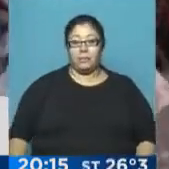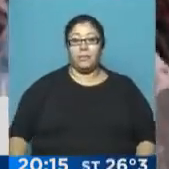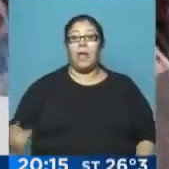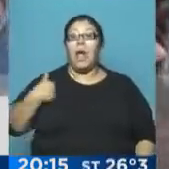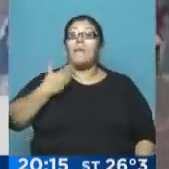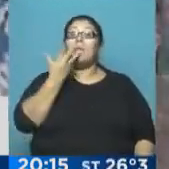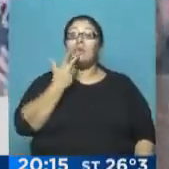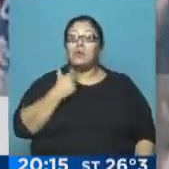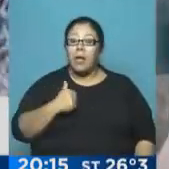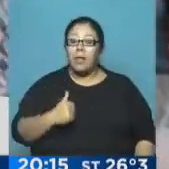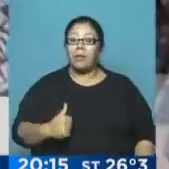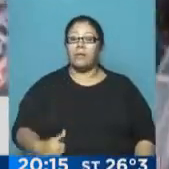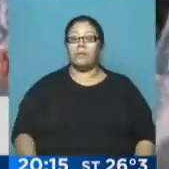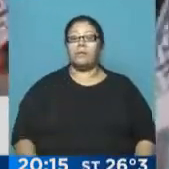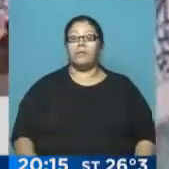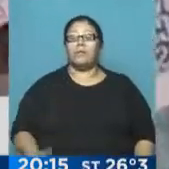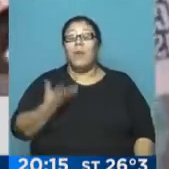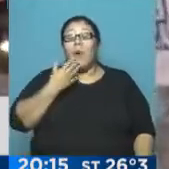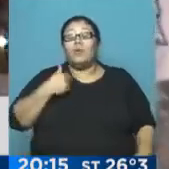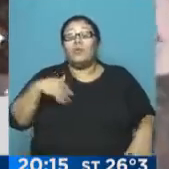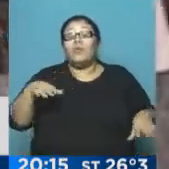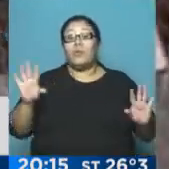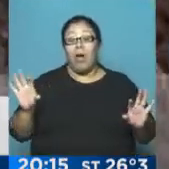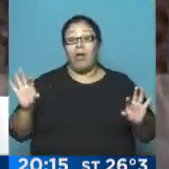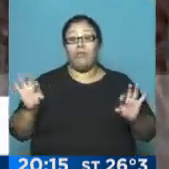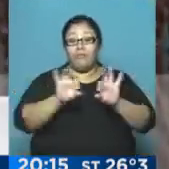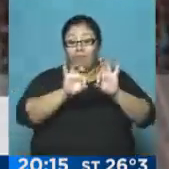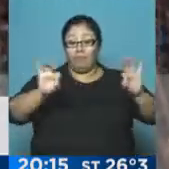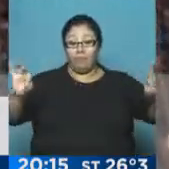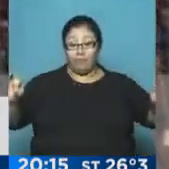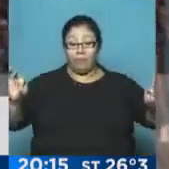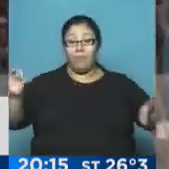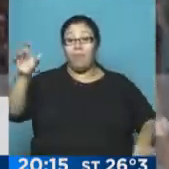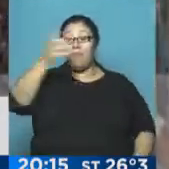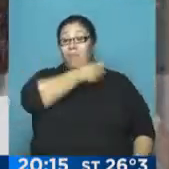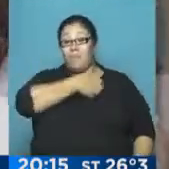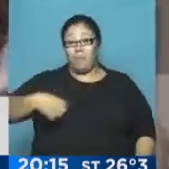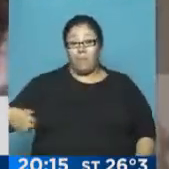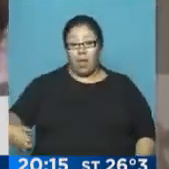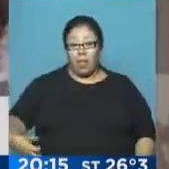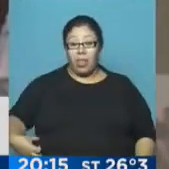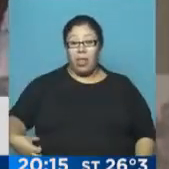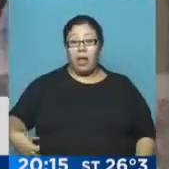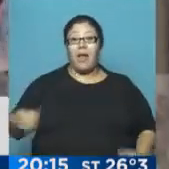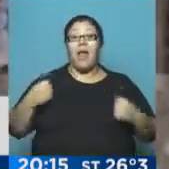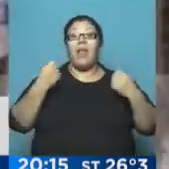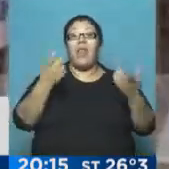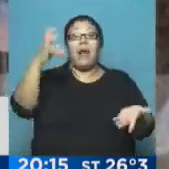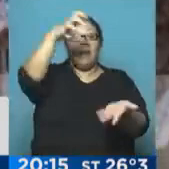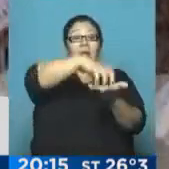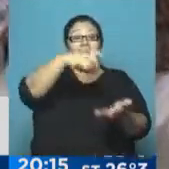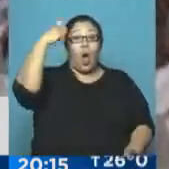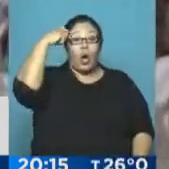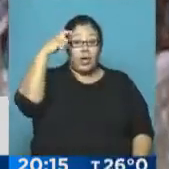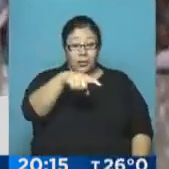poder entregar los atributos del mando ante la Asamblea Legislativa,